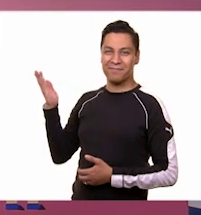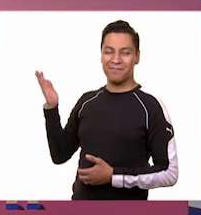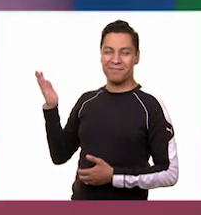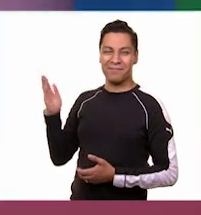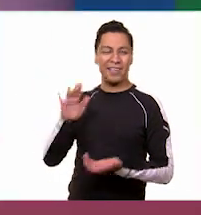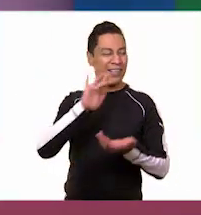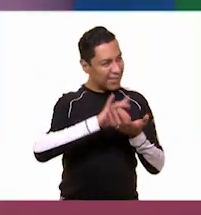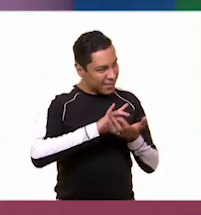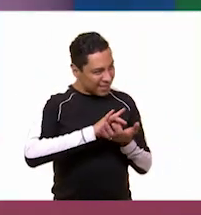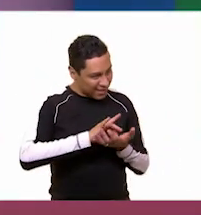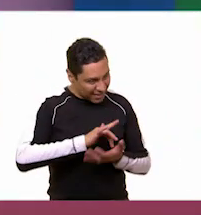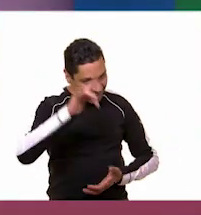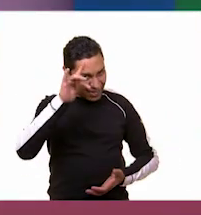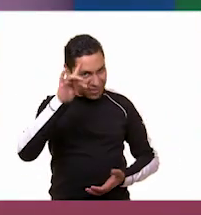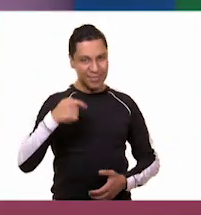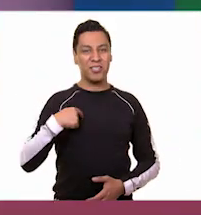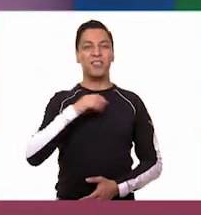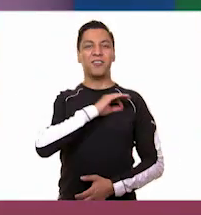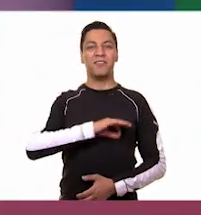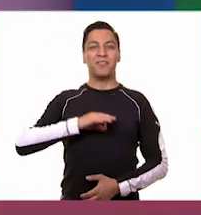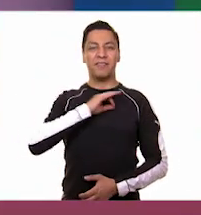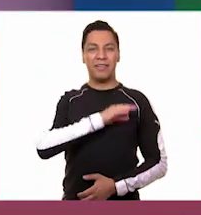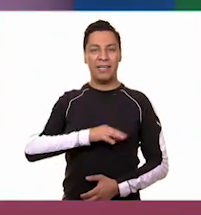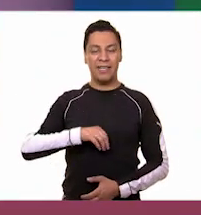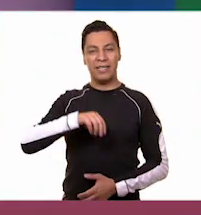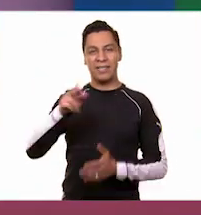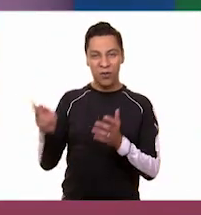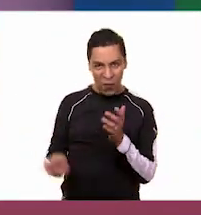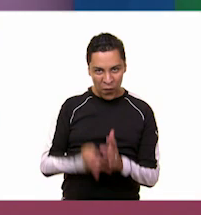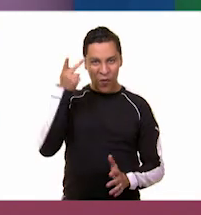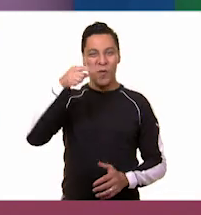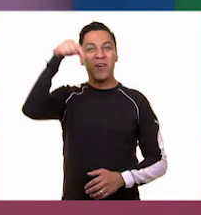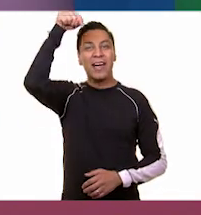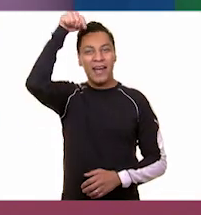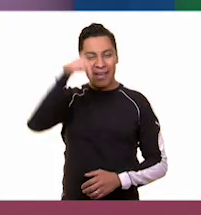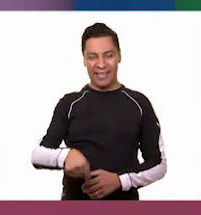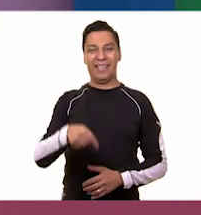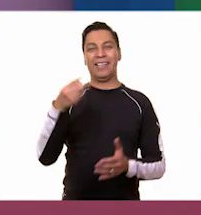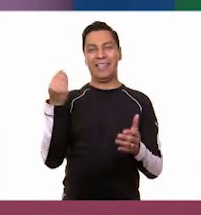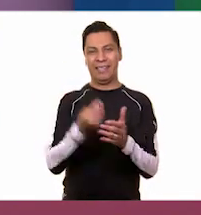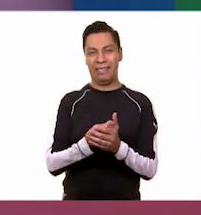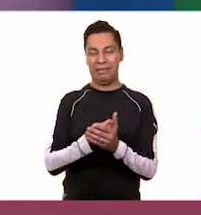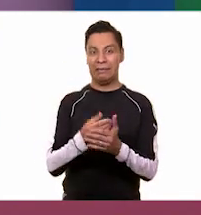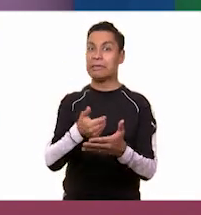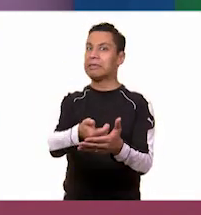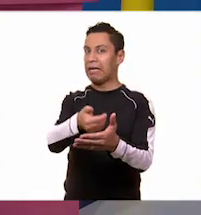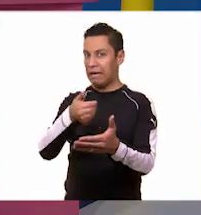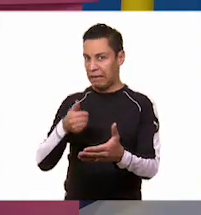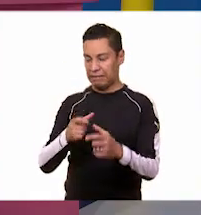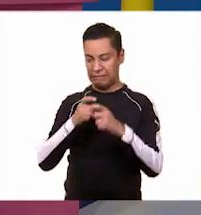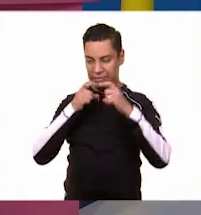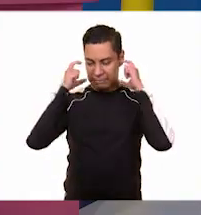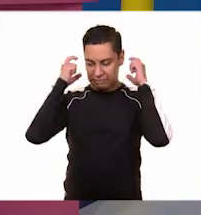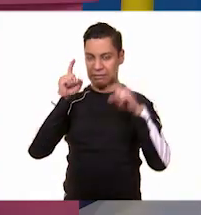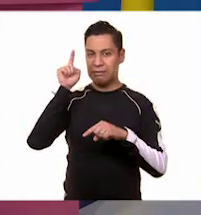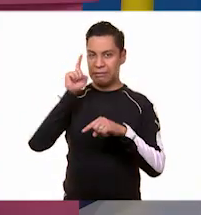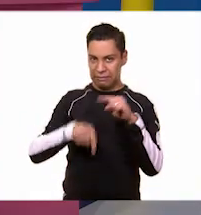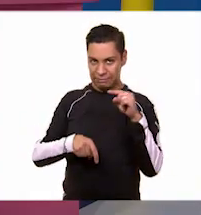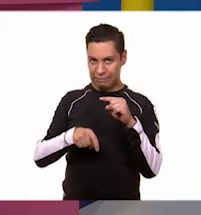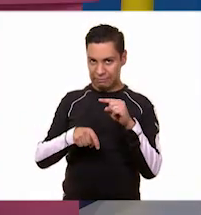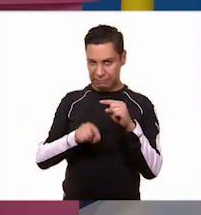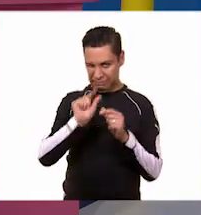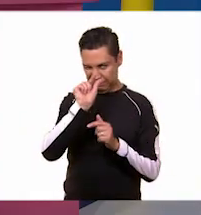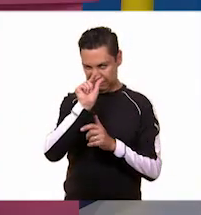Gracias, María. Feliz otra vez de estar en esta clase. Ay, pero antes me voy a quitar el cubrebocas. Denme un